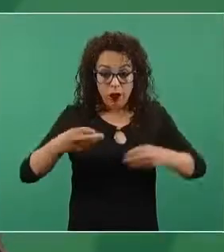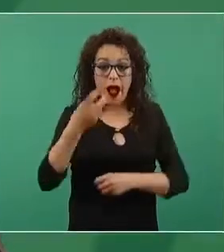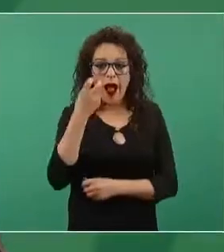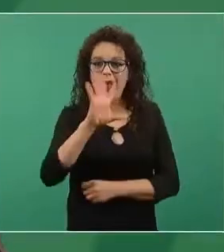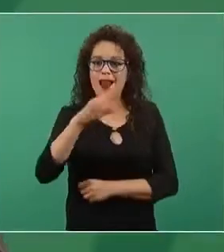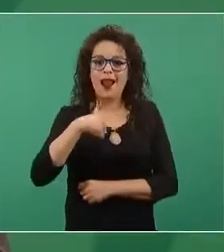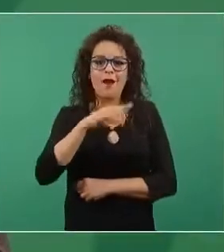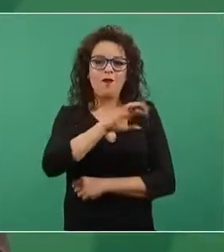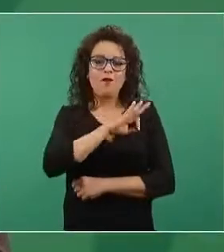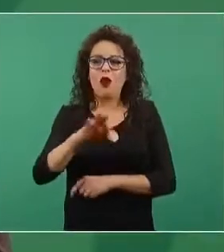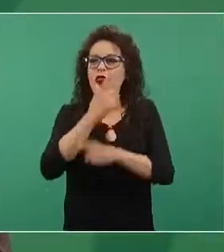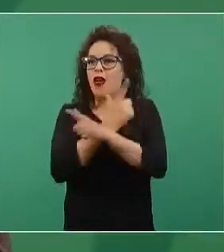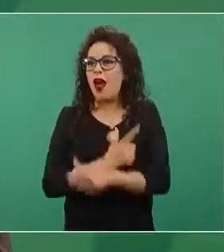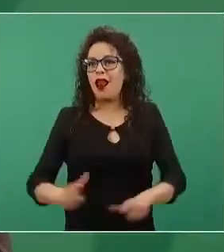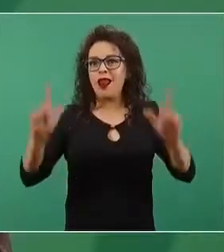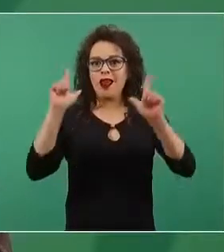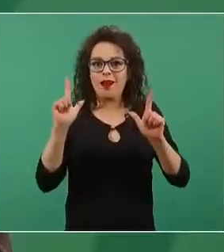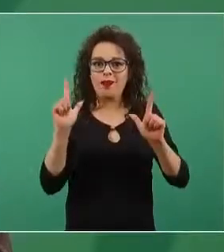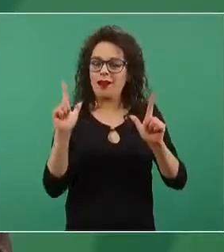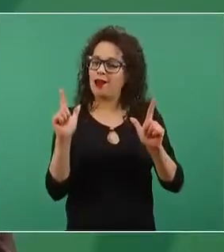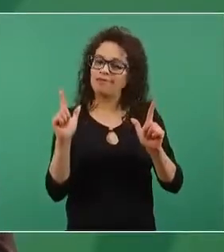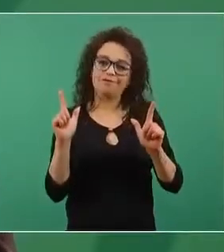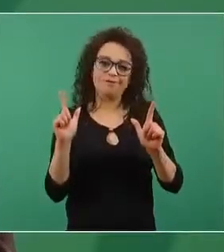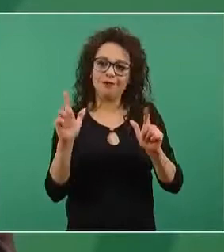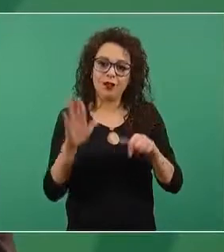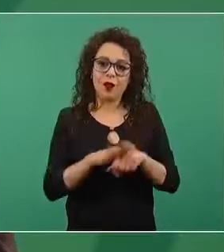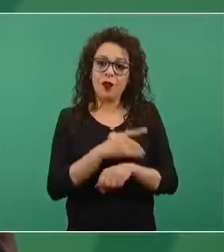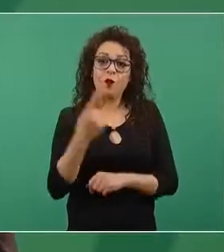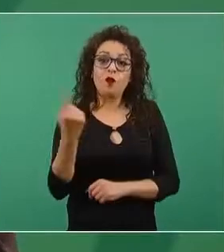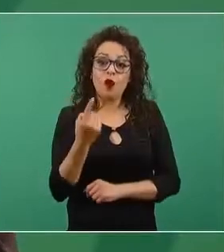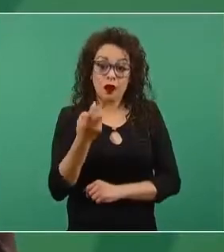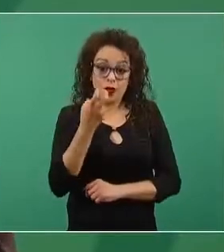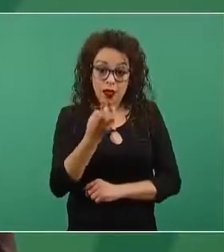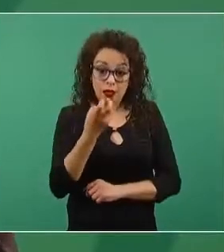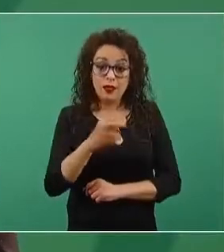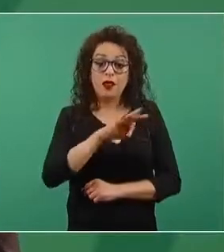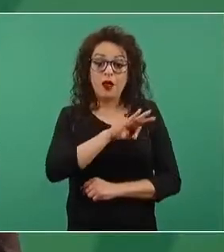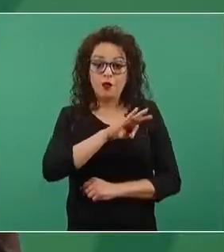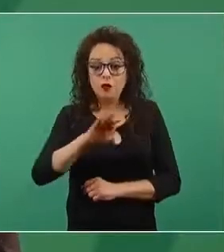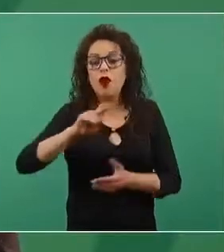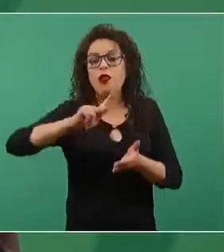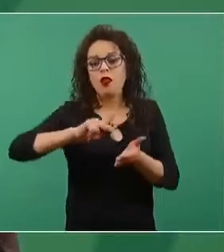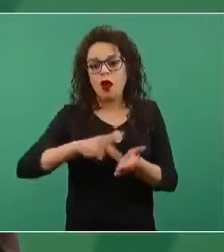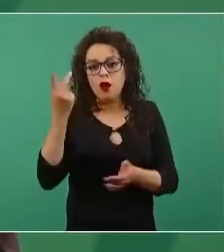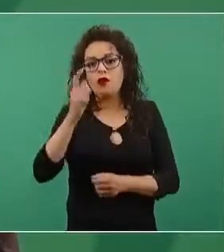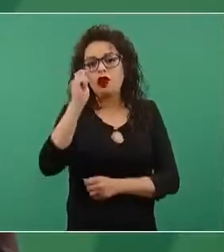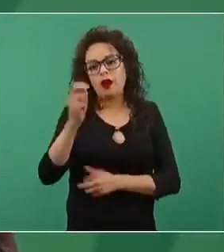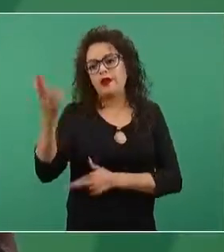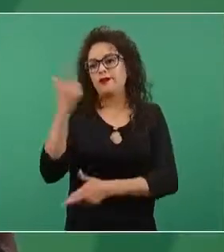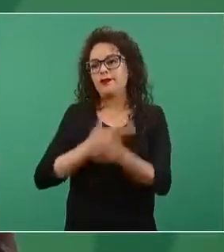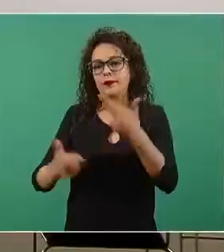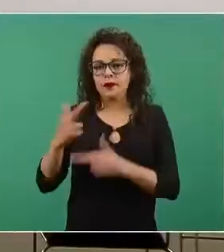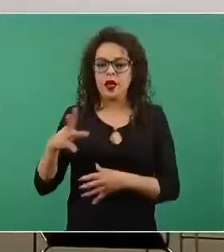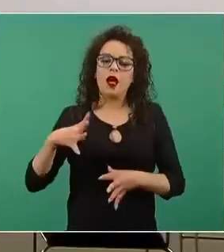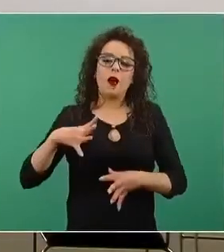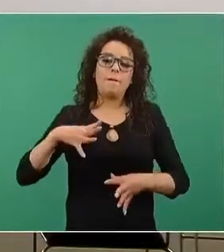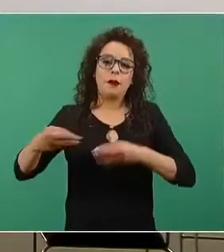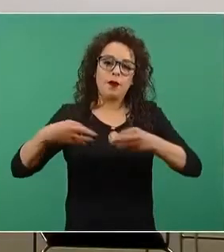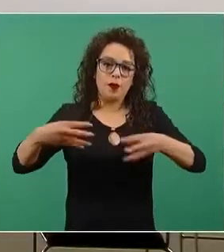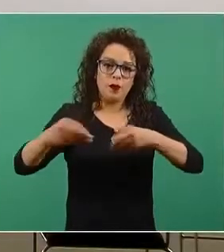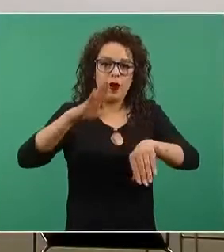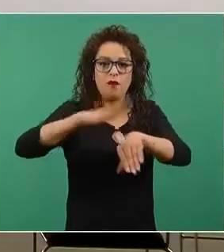realizar actividades que en un momento dado lo que van a hacer es propiciar poder incrementar la cadena de contagios nuevamente, ¿no?